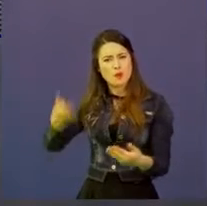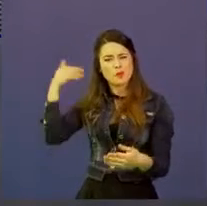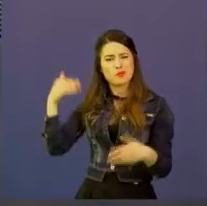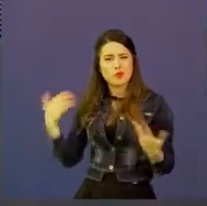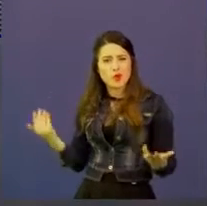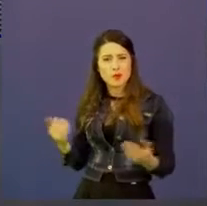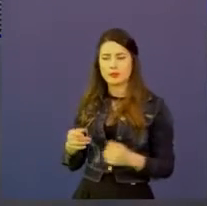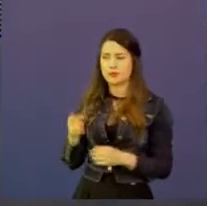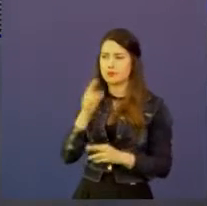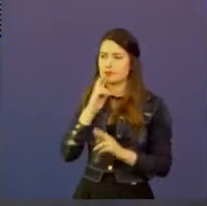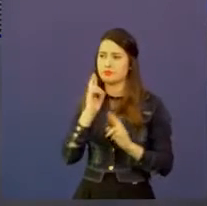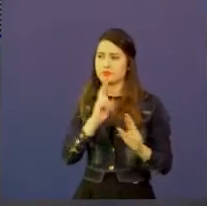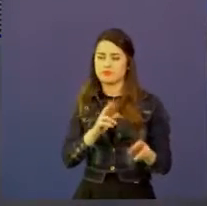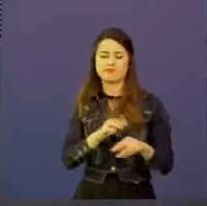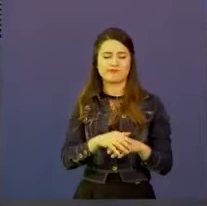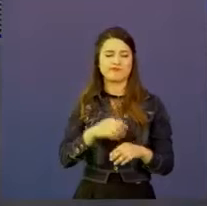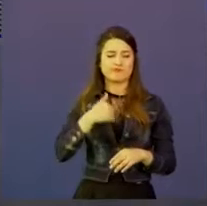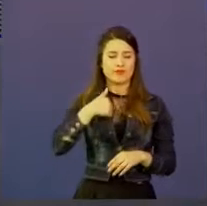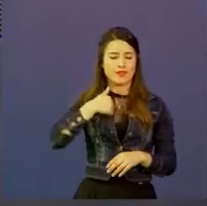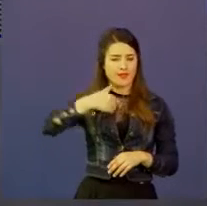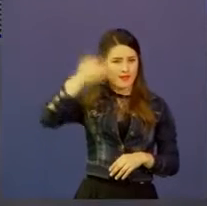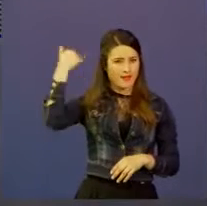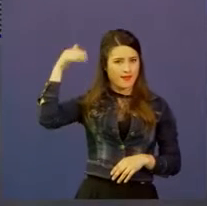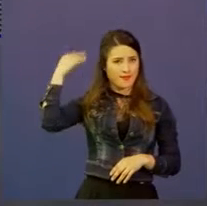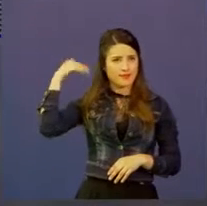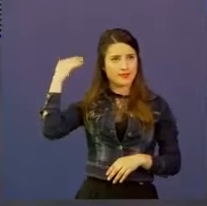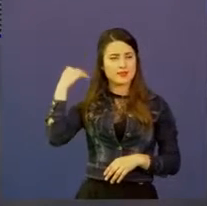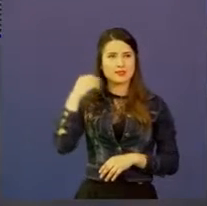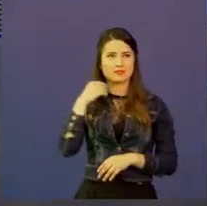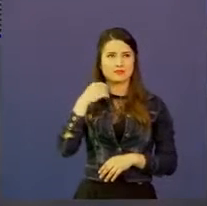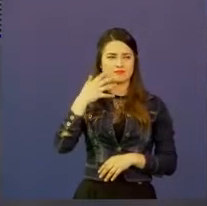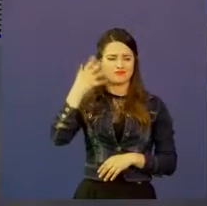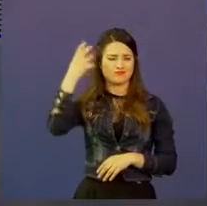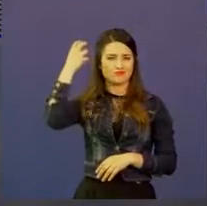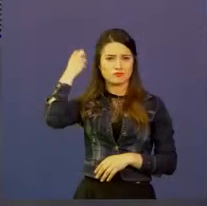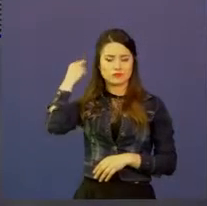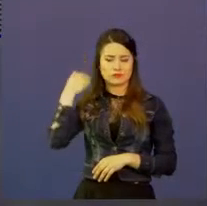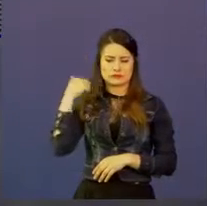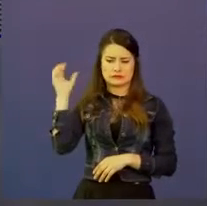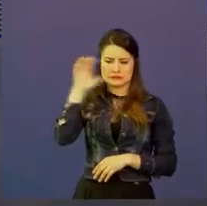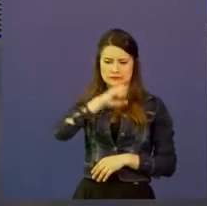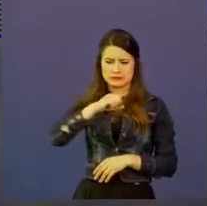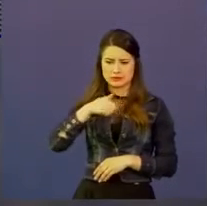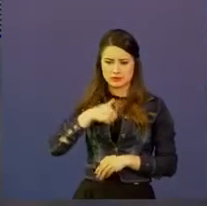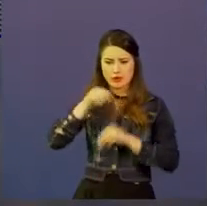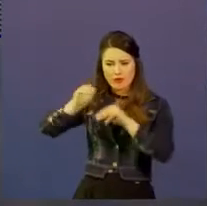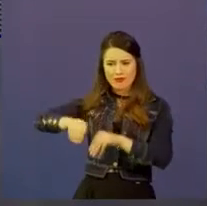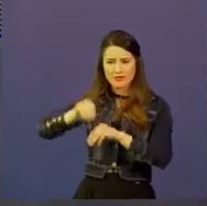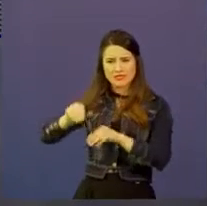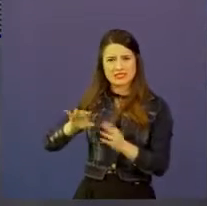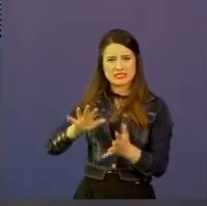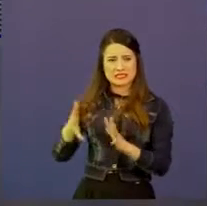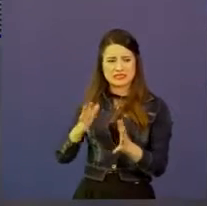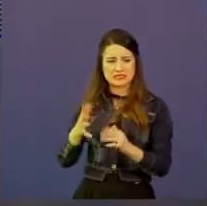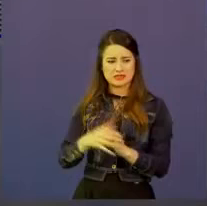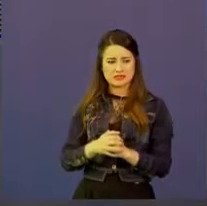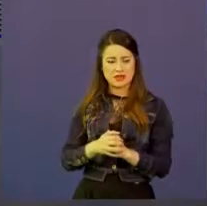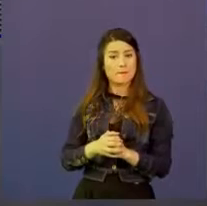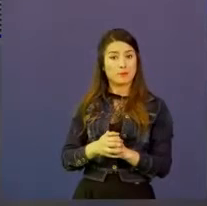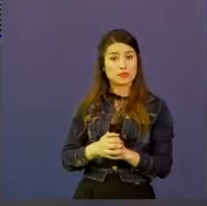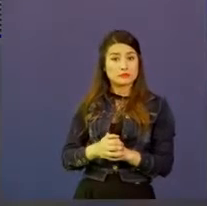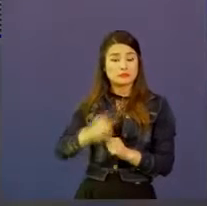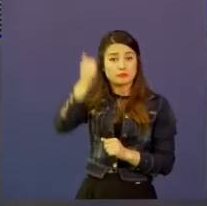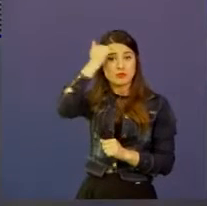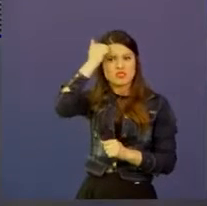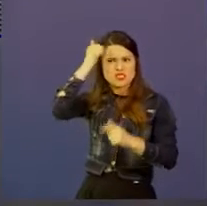hace unos años cuando nos dimos cuenta que nuestra formación estaba coja. porque si bien llegábamos a miles y miles de